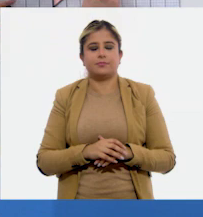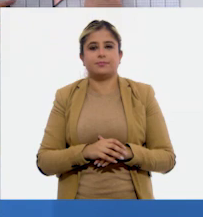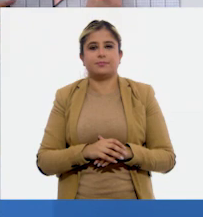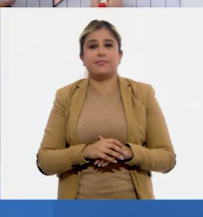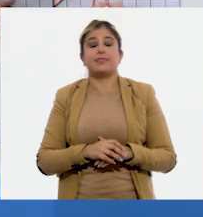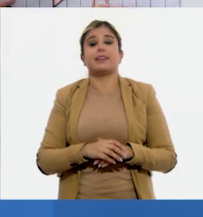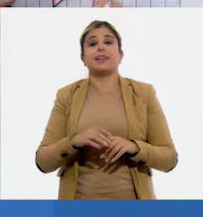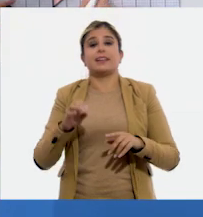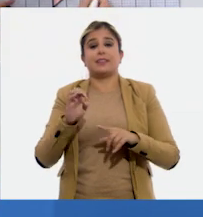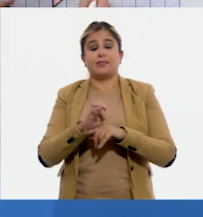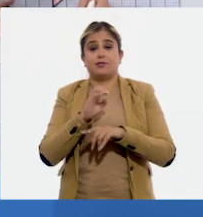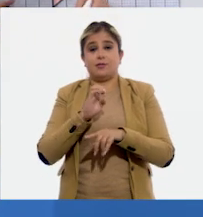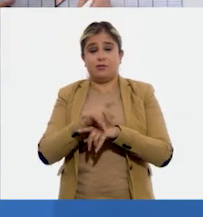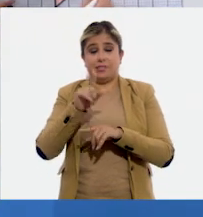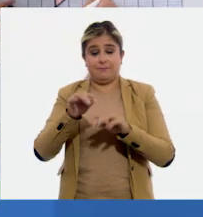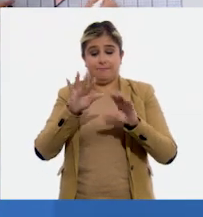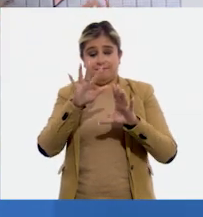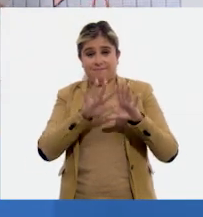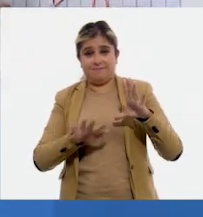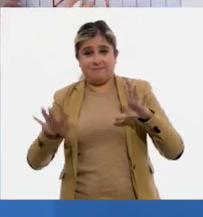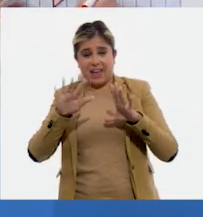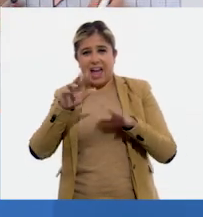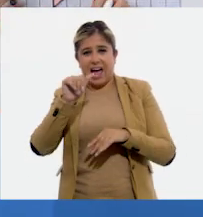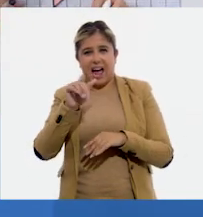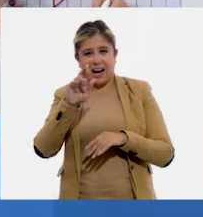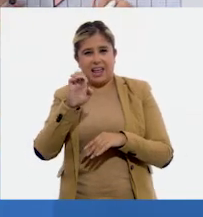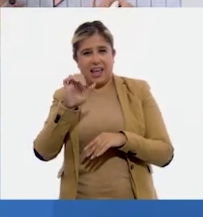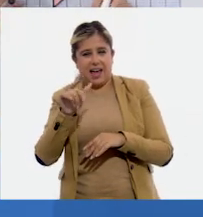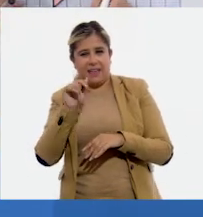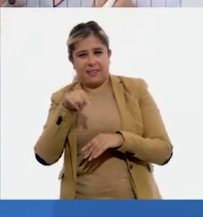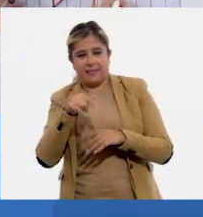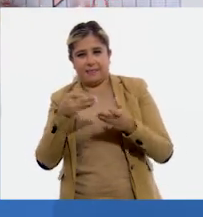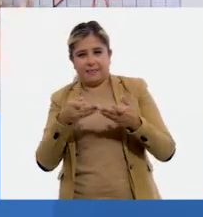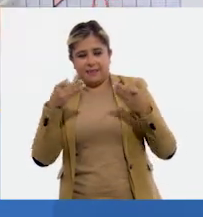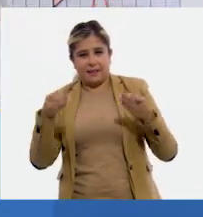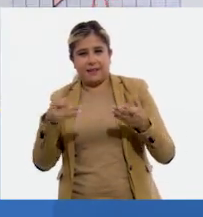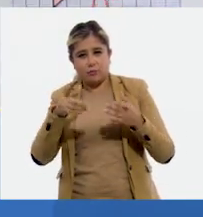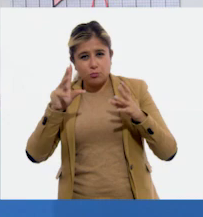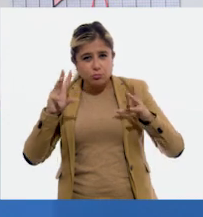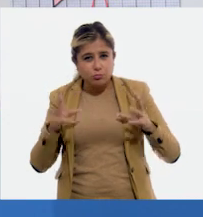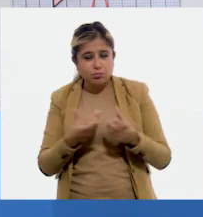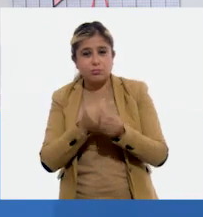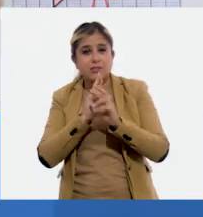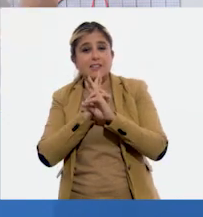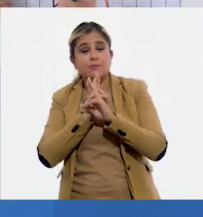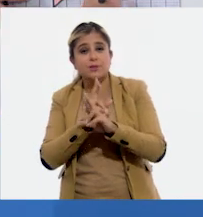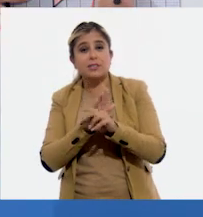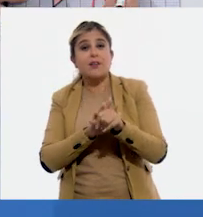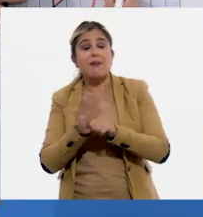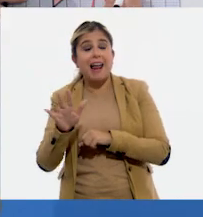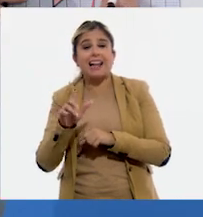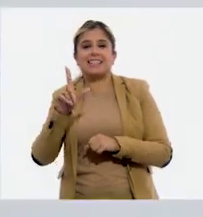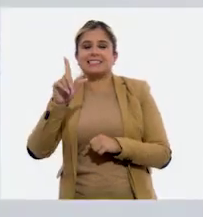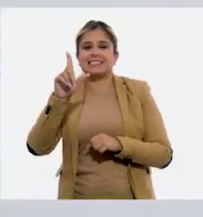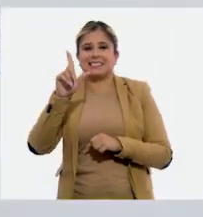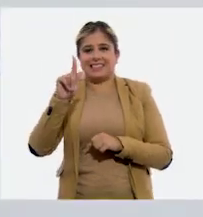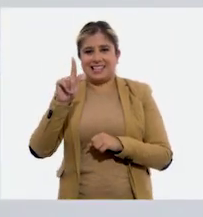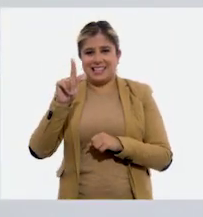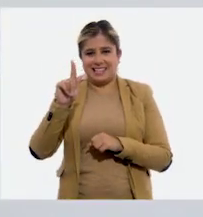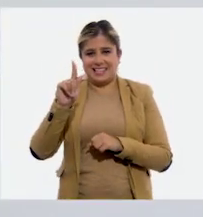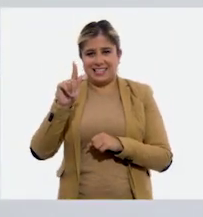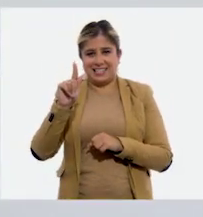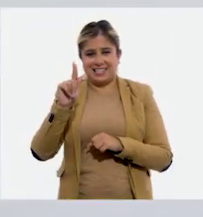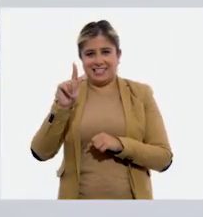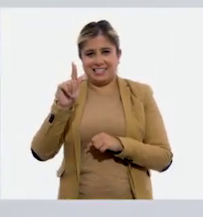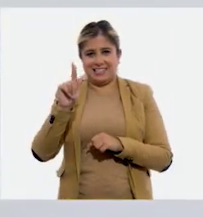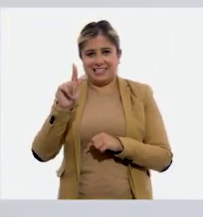Entonces, el área de este terreno es igual a 70